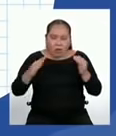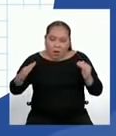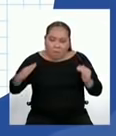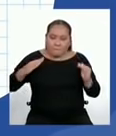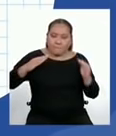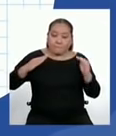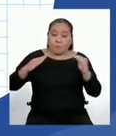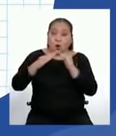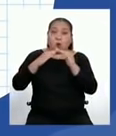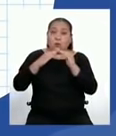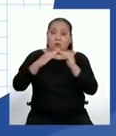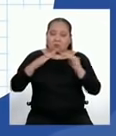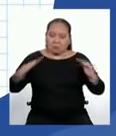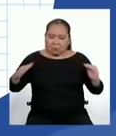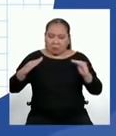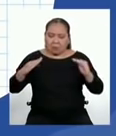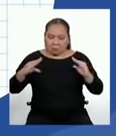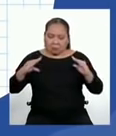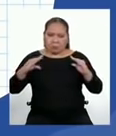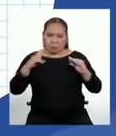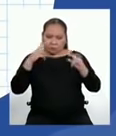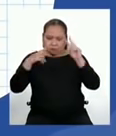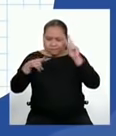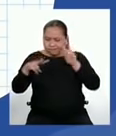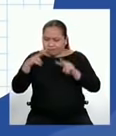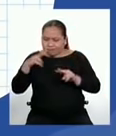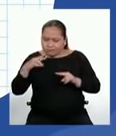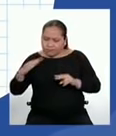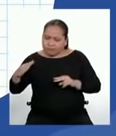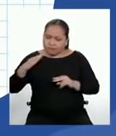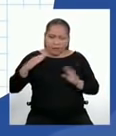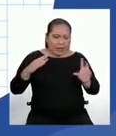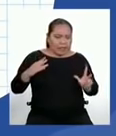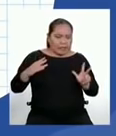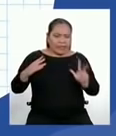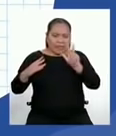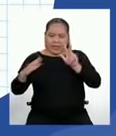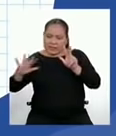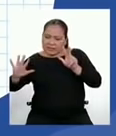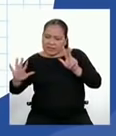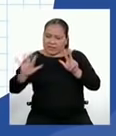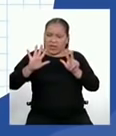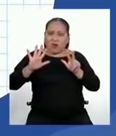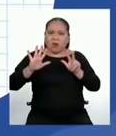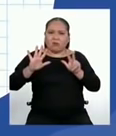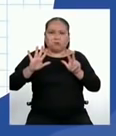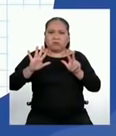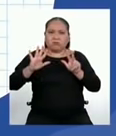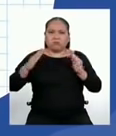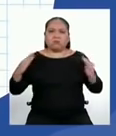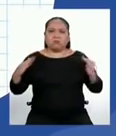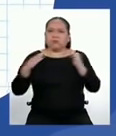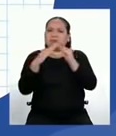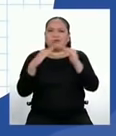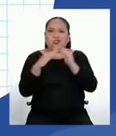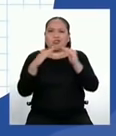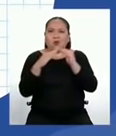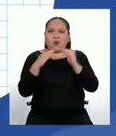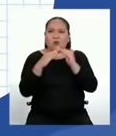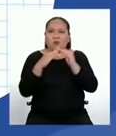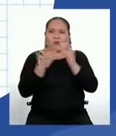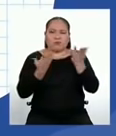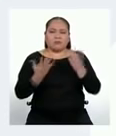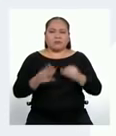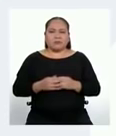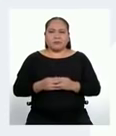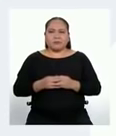extremos coincidan. Observamos que los segmentos de longitud 3 centímetros y 5 centímetros no pueden unirse en uno